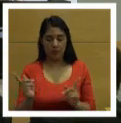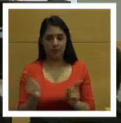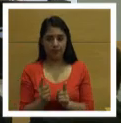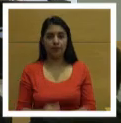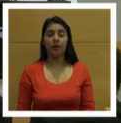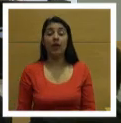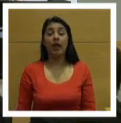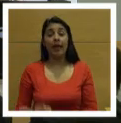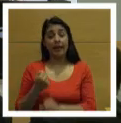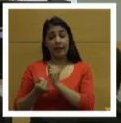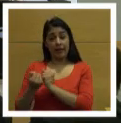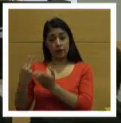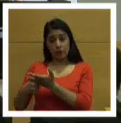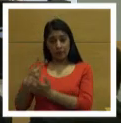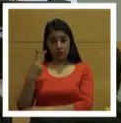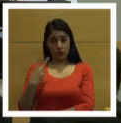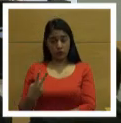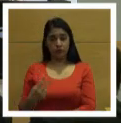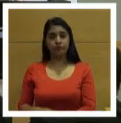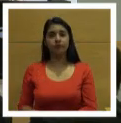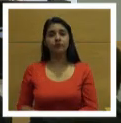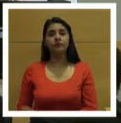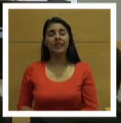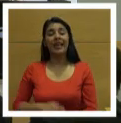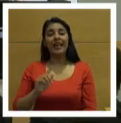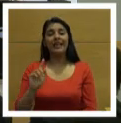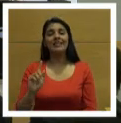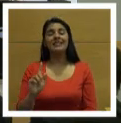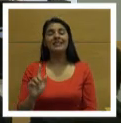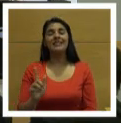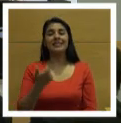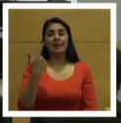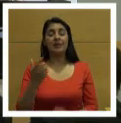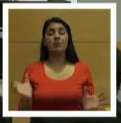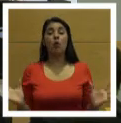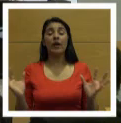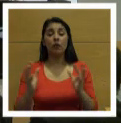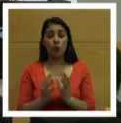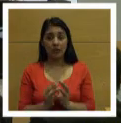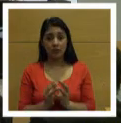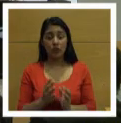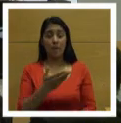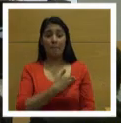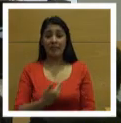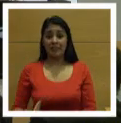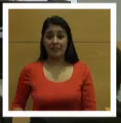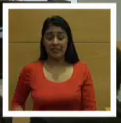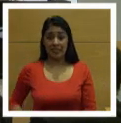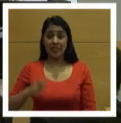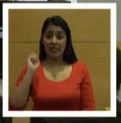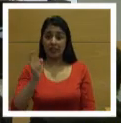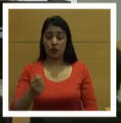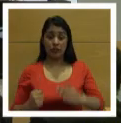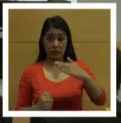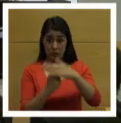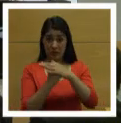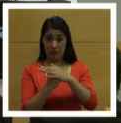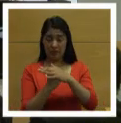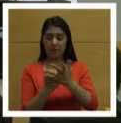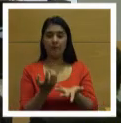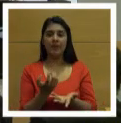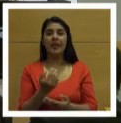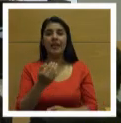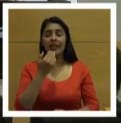En 2002, en la séptima cumbre iberoamericana de presidentes de Corte Suprema y